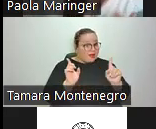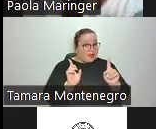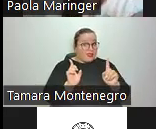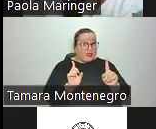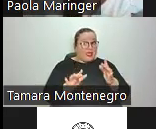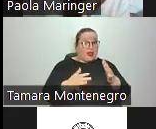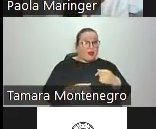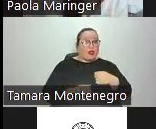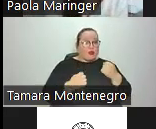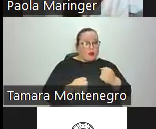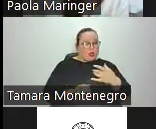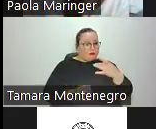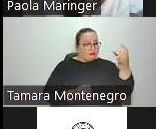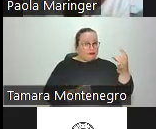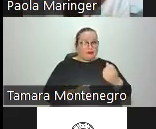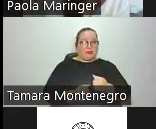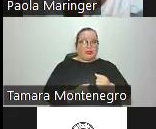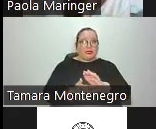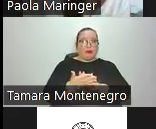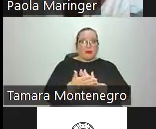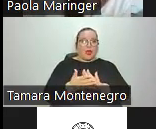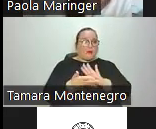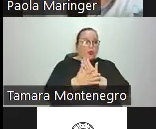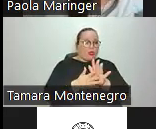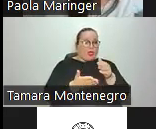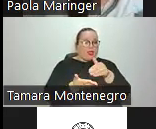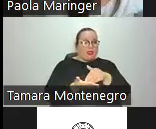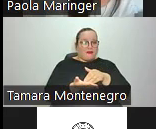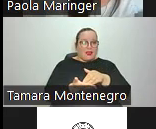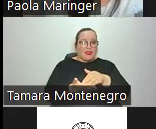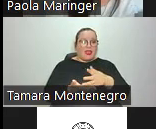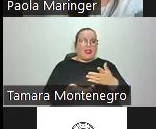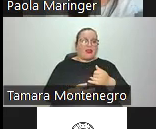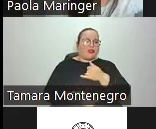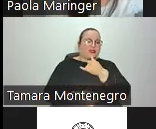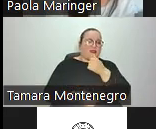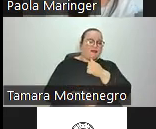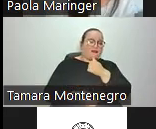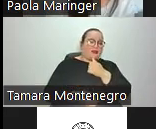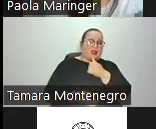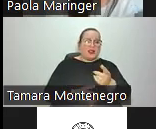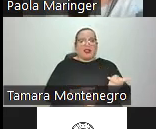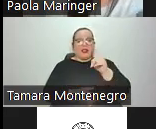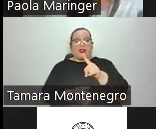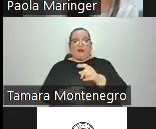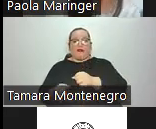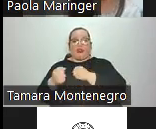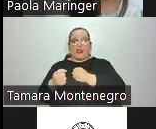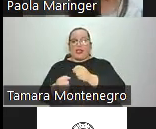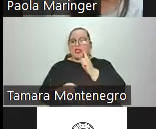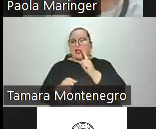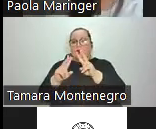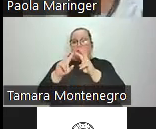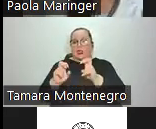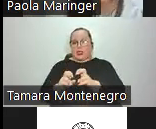haga destacar. ¿Cierto? Las debilidades. No tener ese idioma, las fortalezas, estoy aquí con un tema